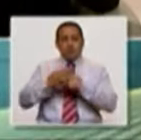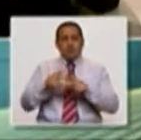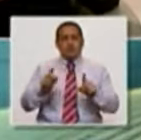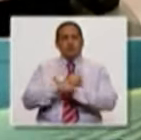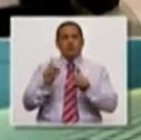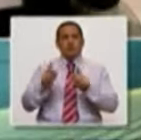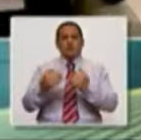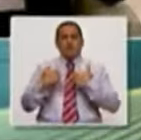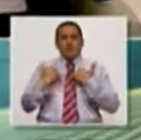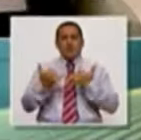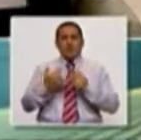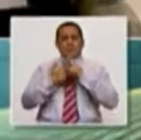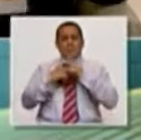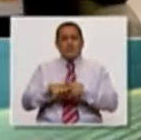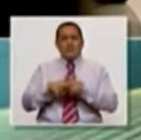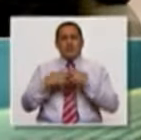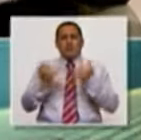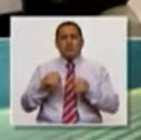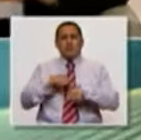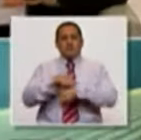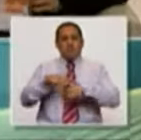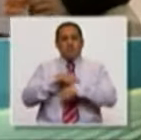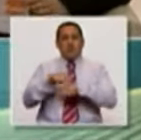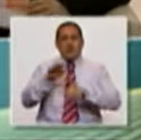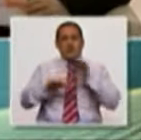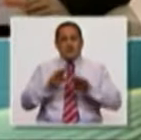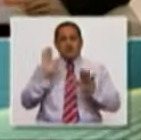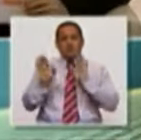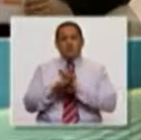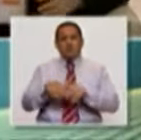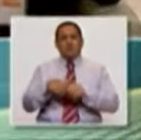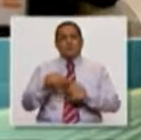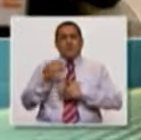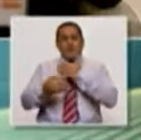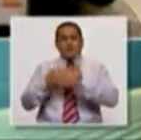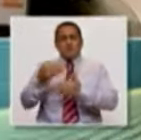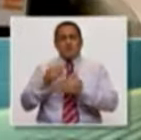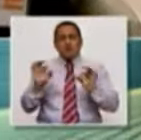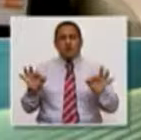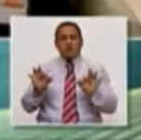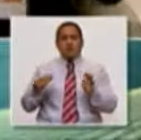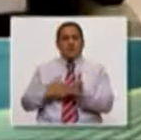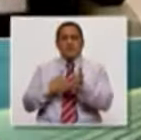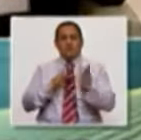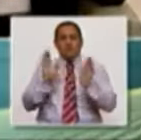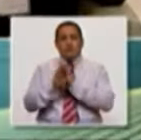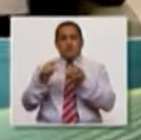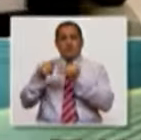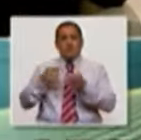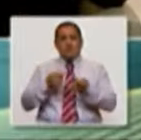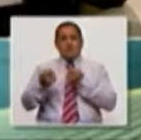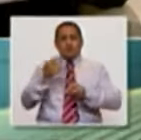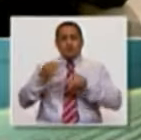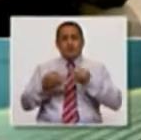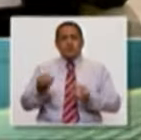no debería empezar esa tortuosa a veces marcha o tránsito por los canales de administración de